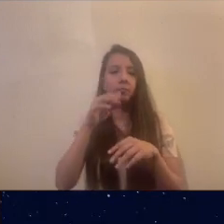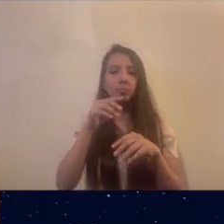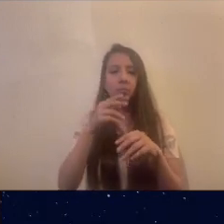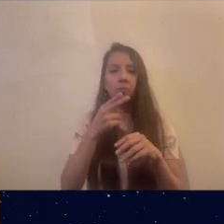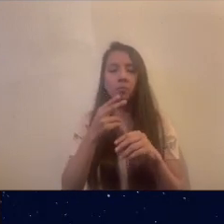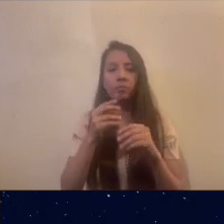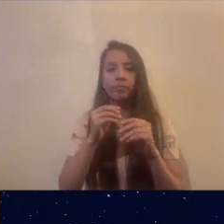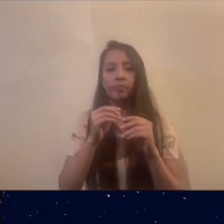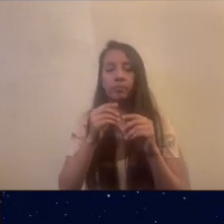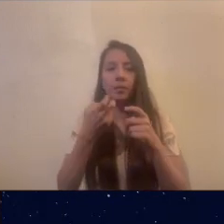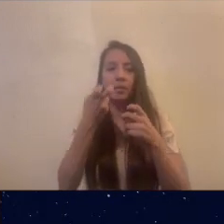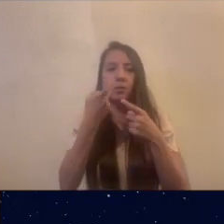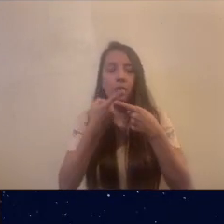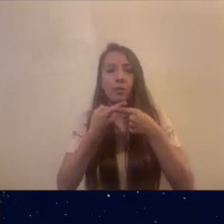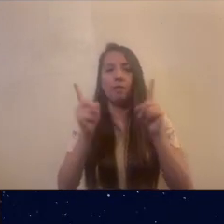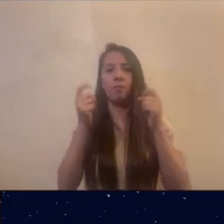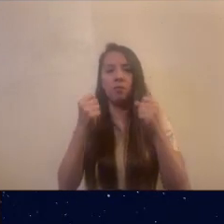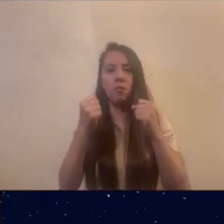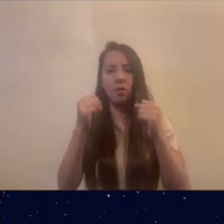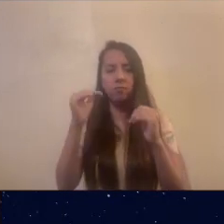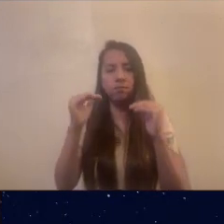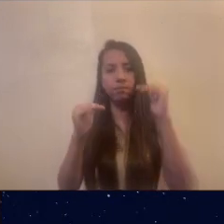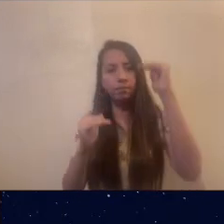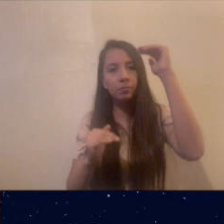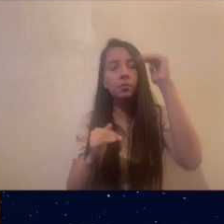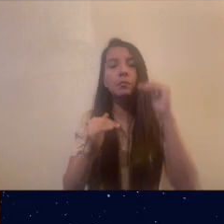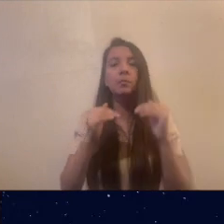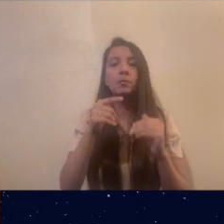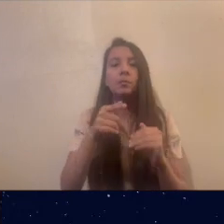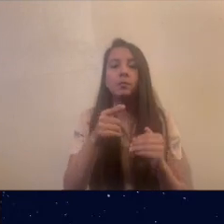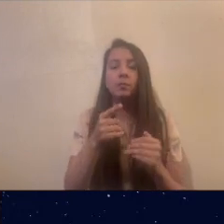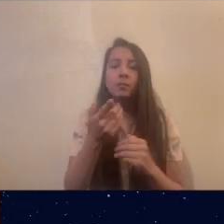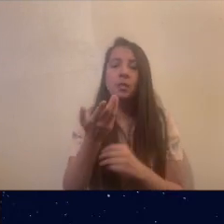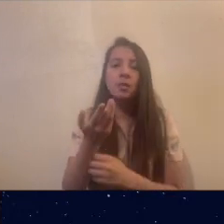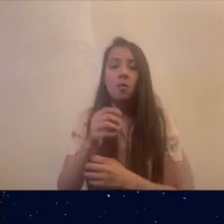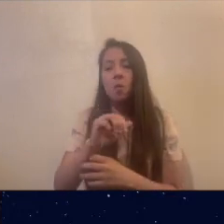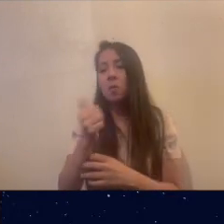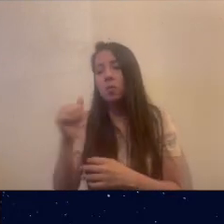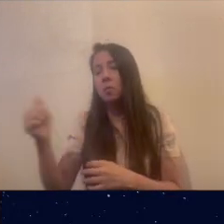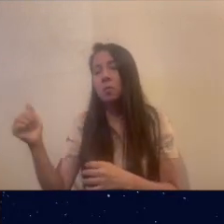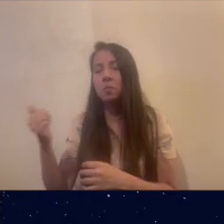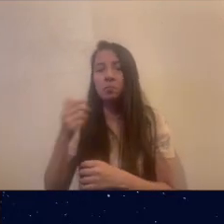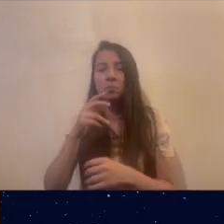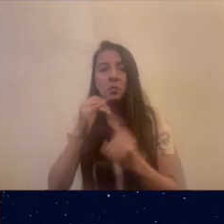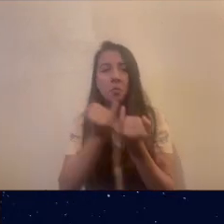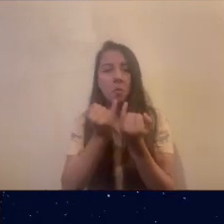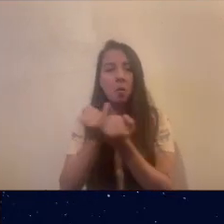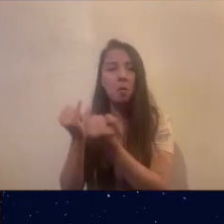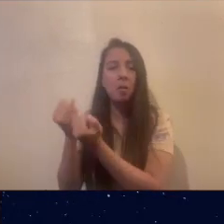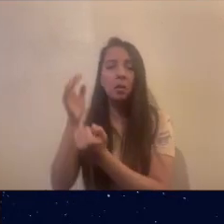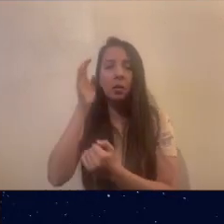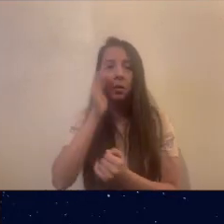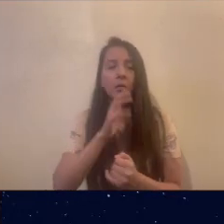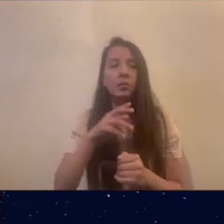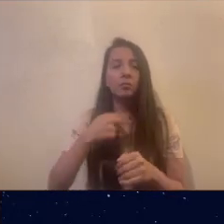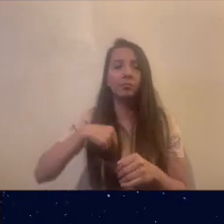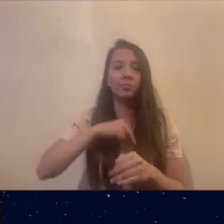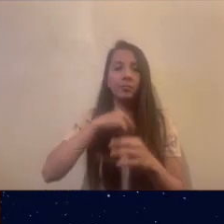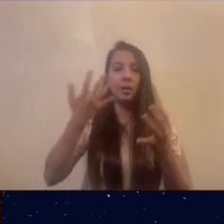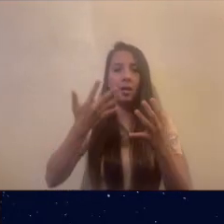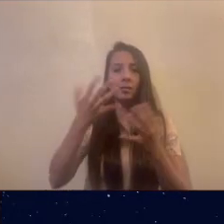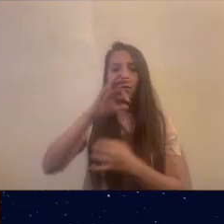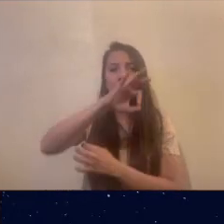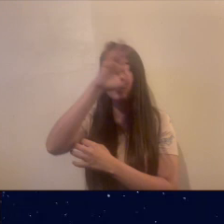el mayor movimiento. Es lo único que tenían diferencias significativas en cuanto a la acumulación, porque hemos hecho las mediciones